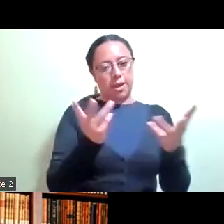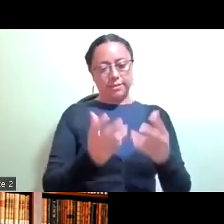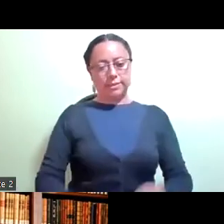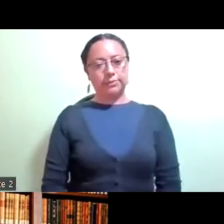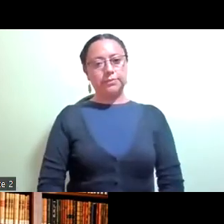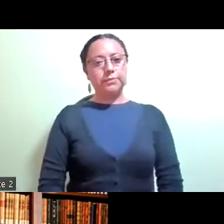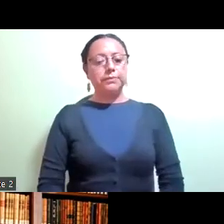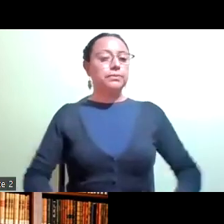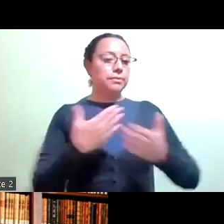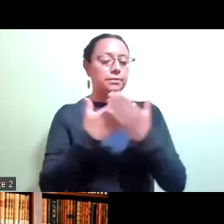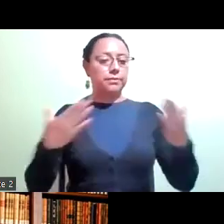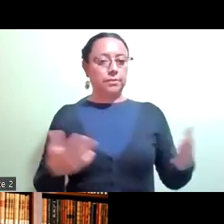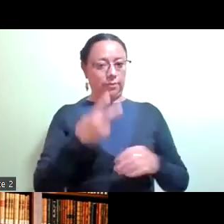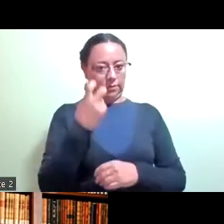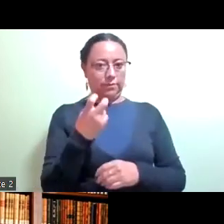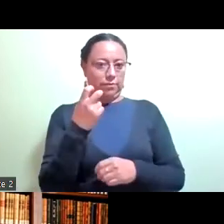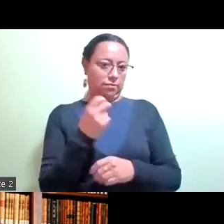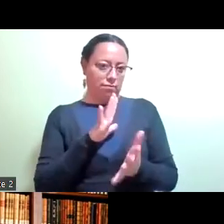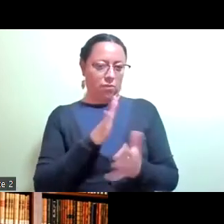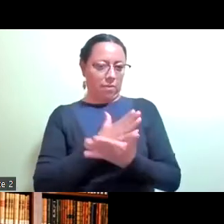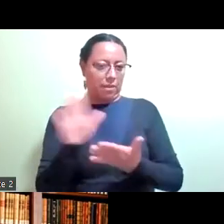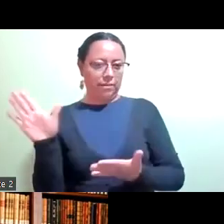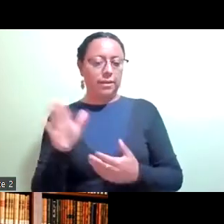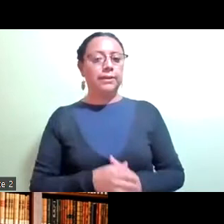Y eso es por un lado. Por el otro, sí,